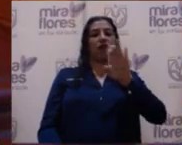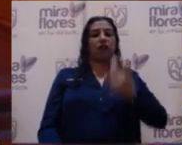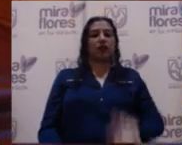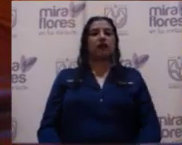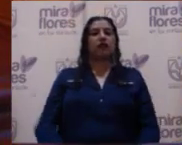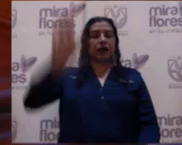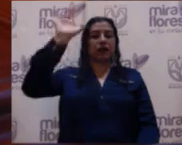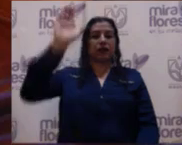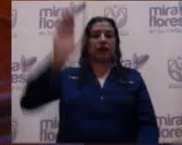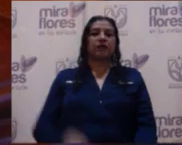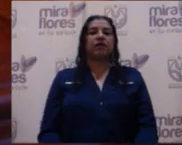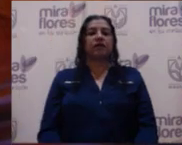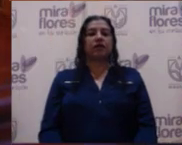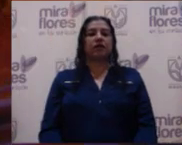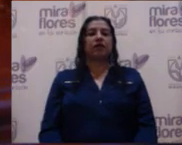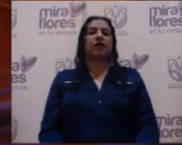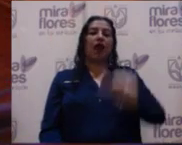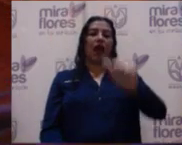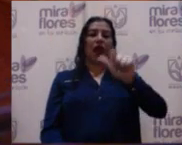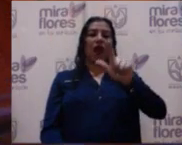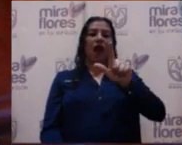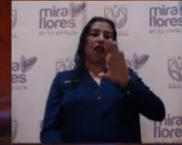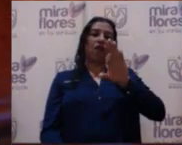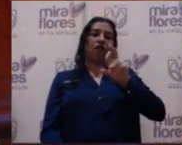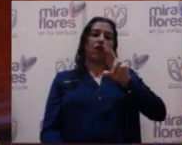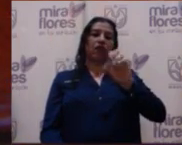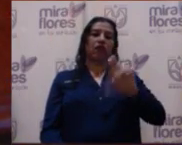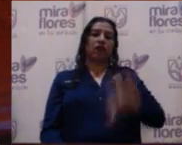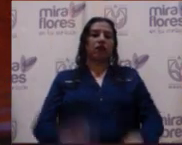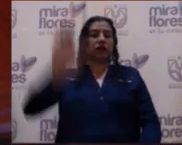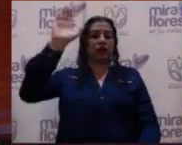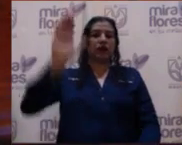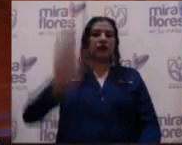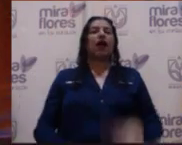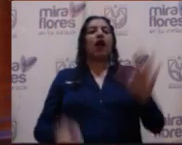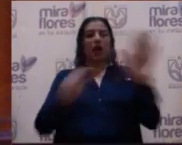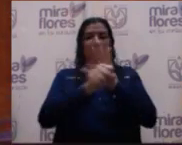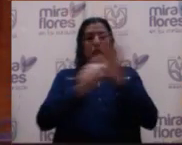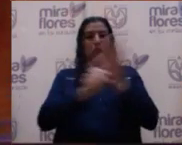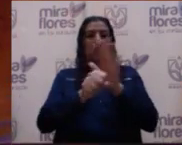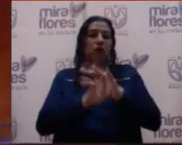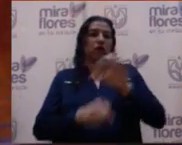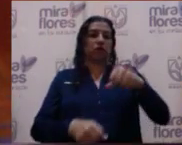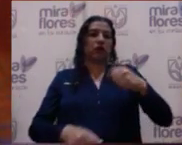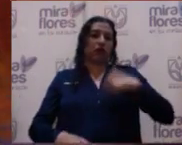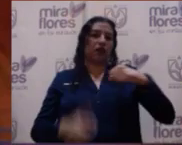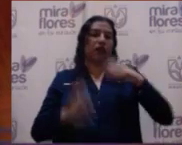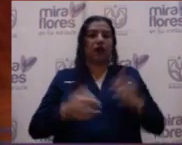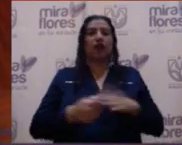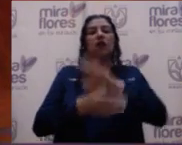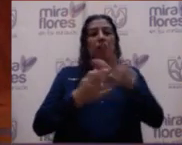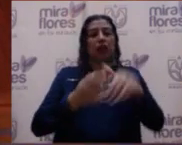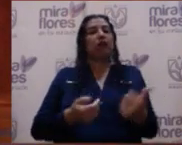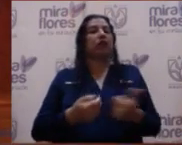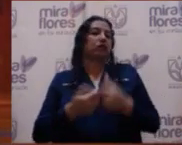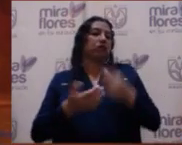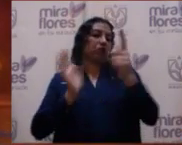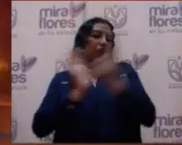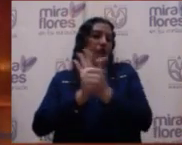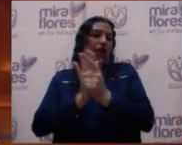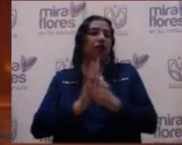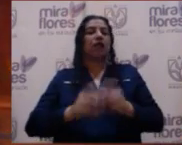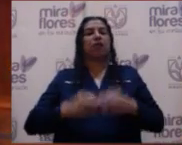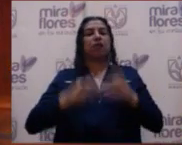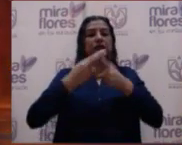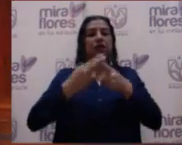Riego. Señor Alfredo Sousa Locio. Hay quórum, señor alcalde. Muy bien, con el quórum reglamentario damos por